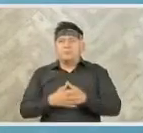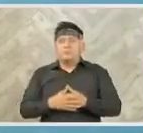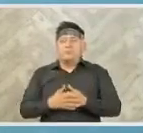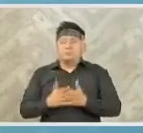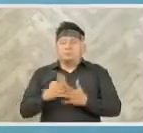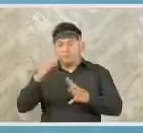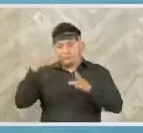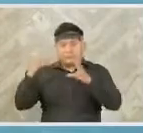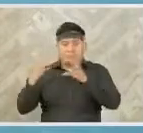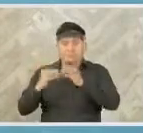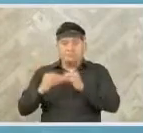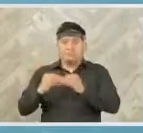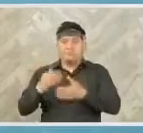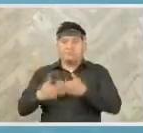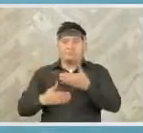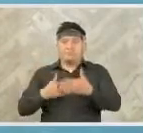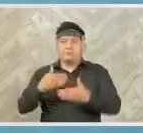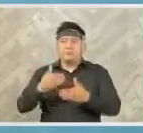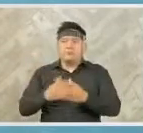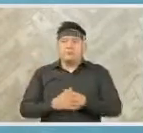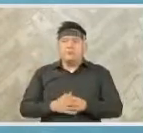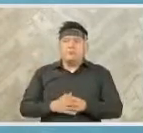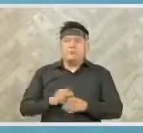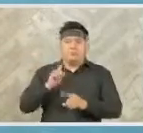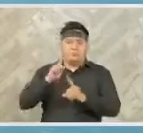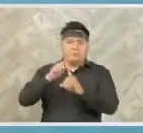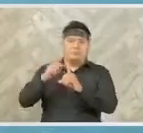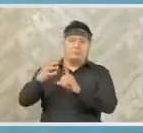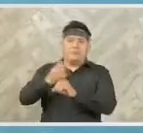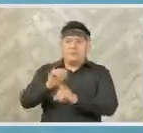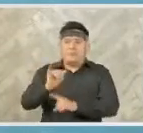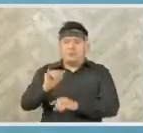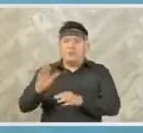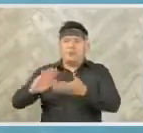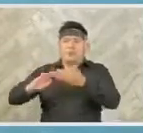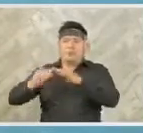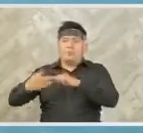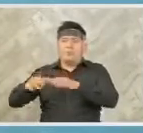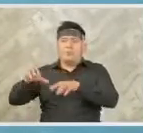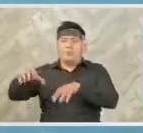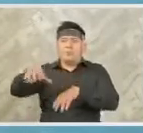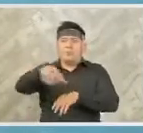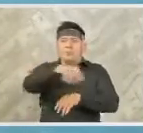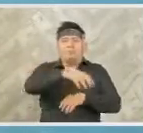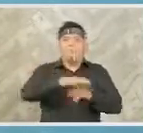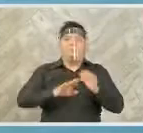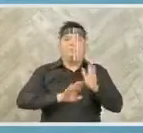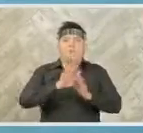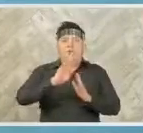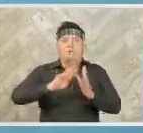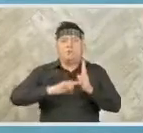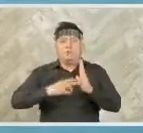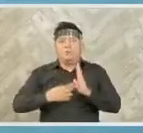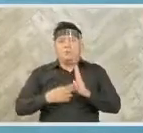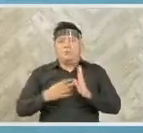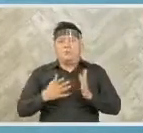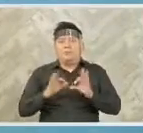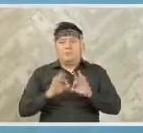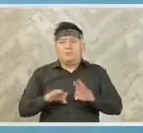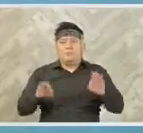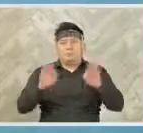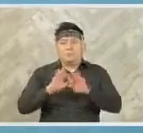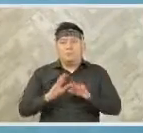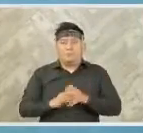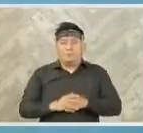concertando y poco a poco llegando a ellos con las mismas comunidades. Entonces, pues son avances muy significativos en el tema de la política